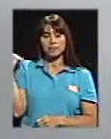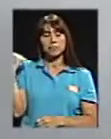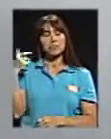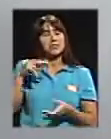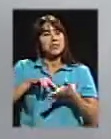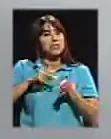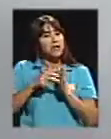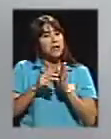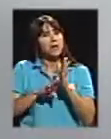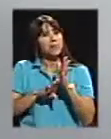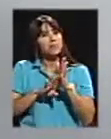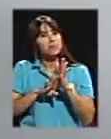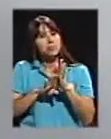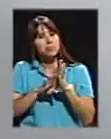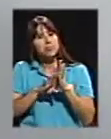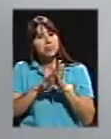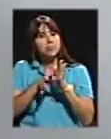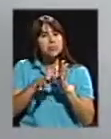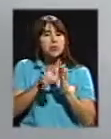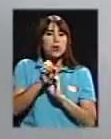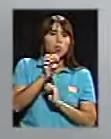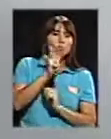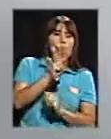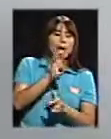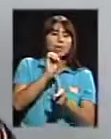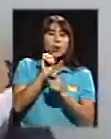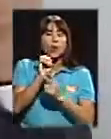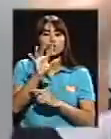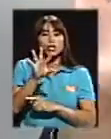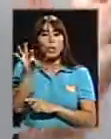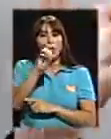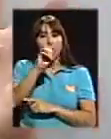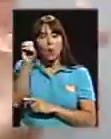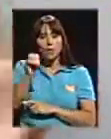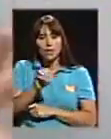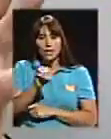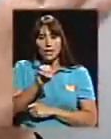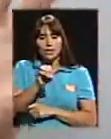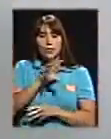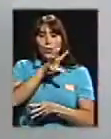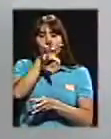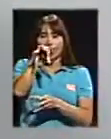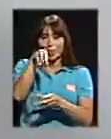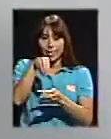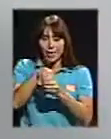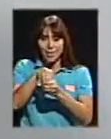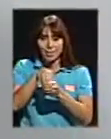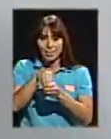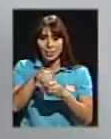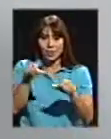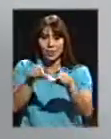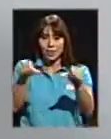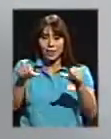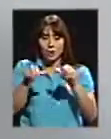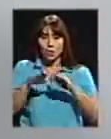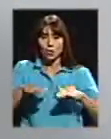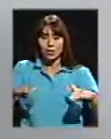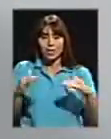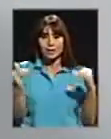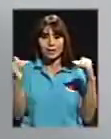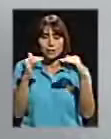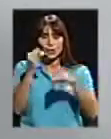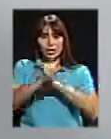ritmo entre 4 y 5% dentro de ese contexto internacional al que